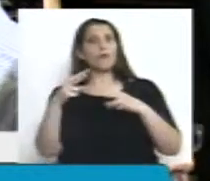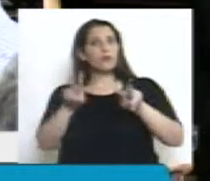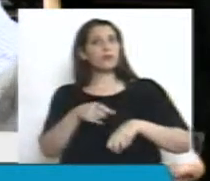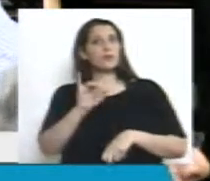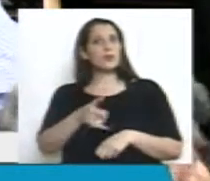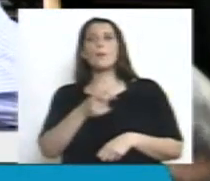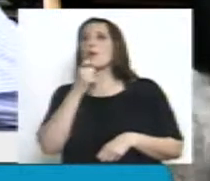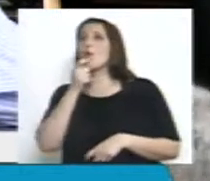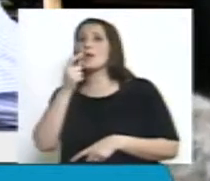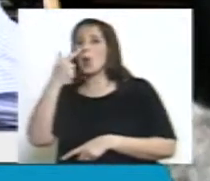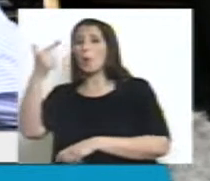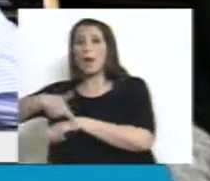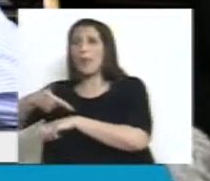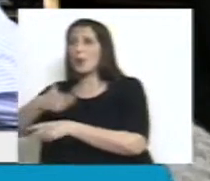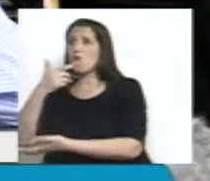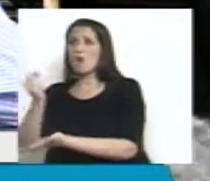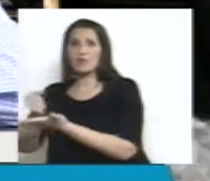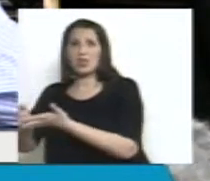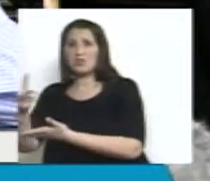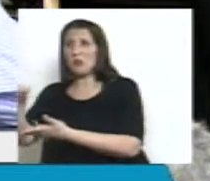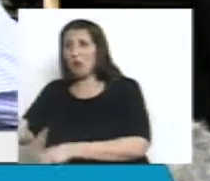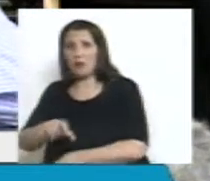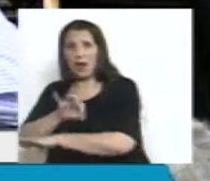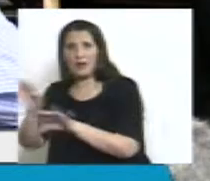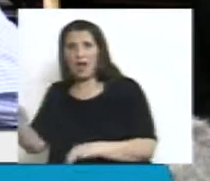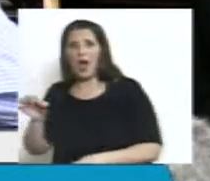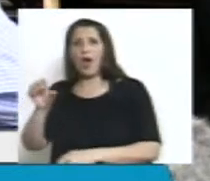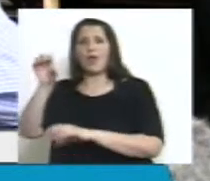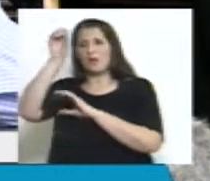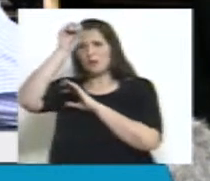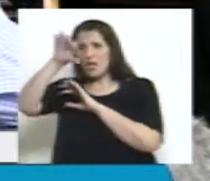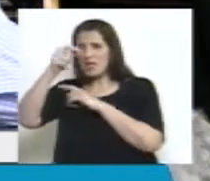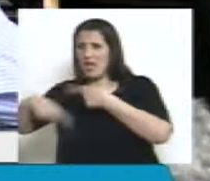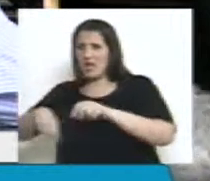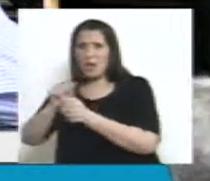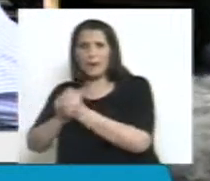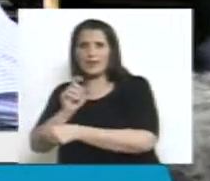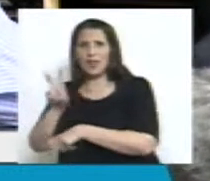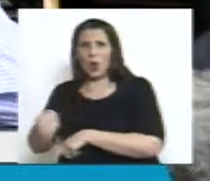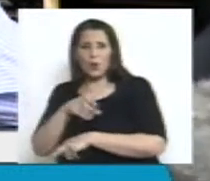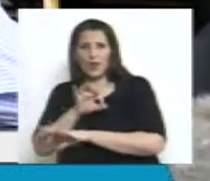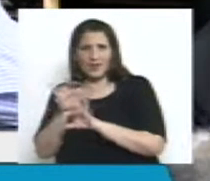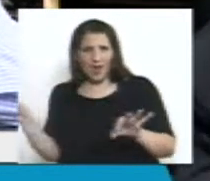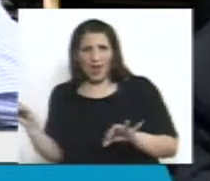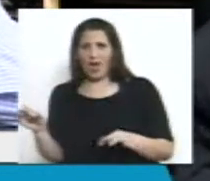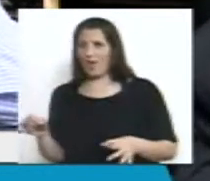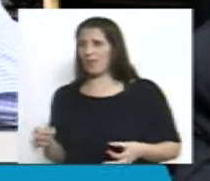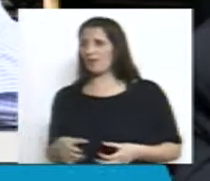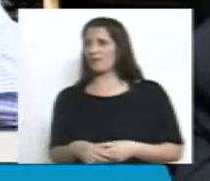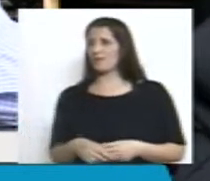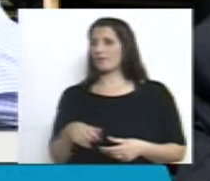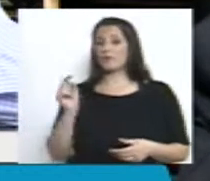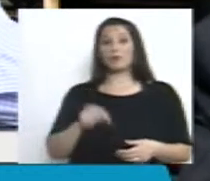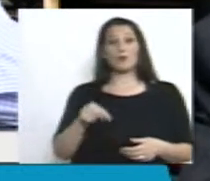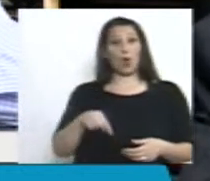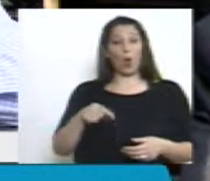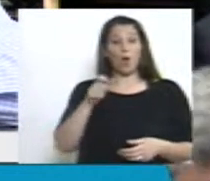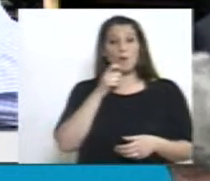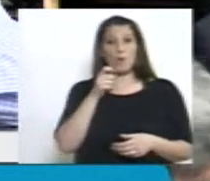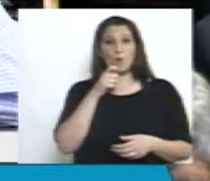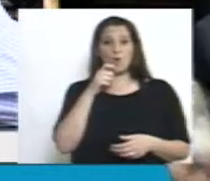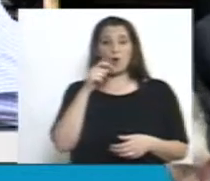las industrias petroleras o a las empresas mineras o a un supermercado. Hoy día, si